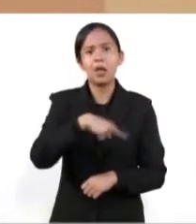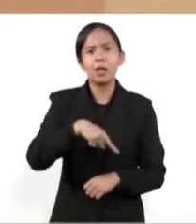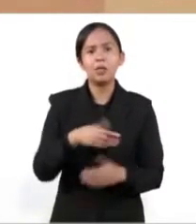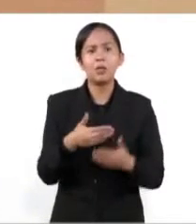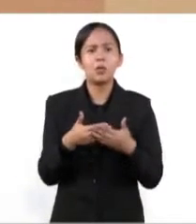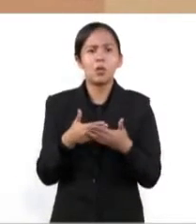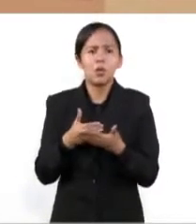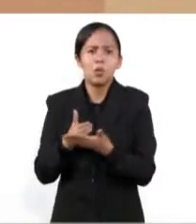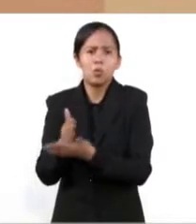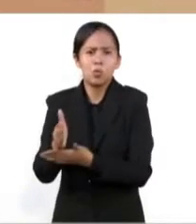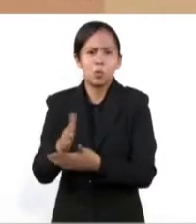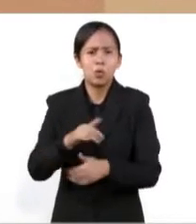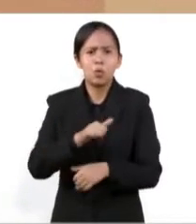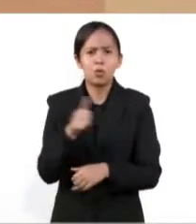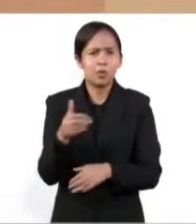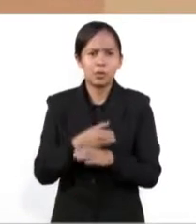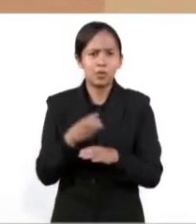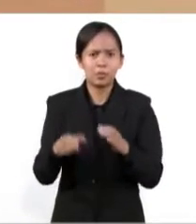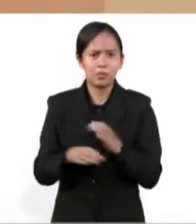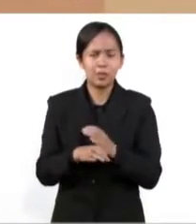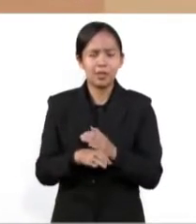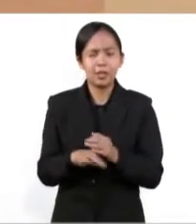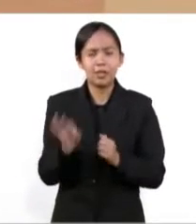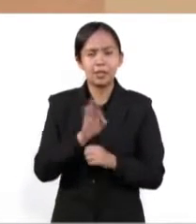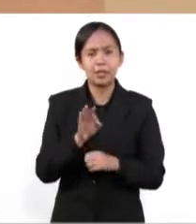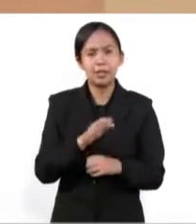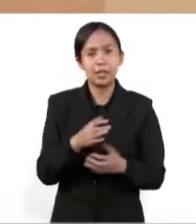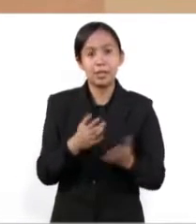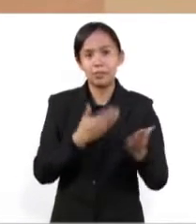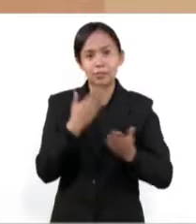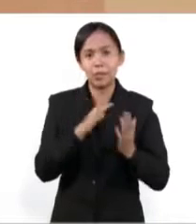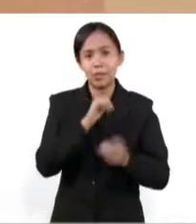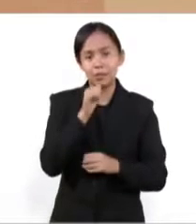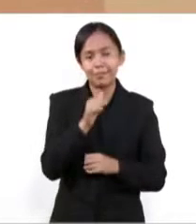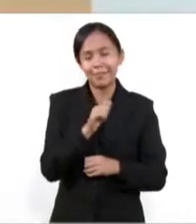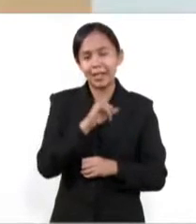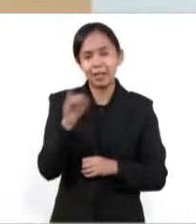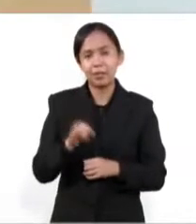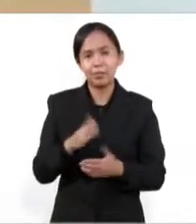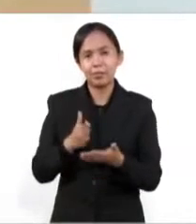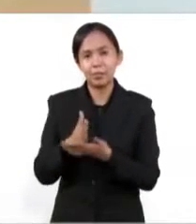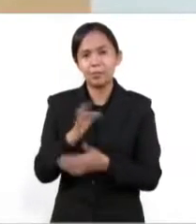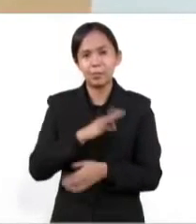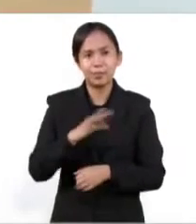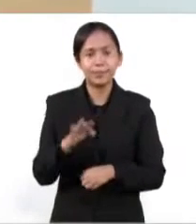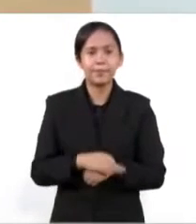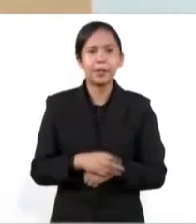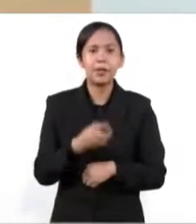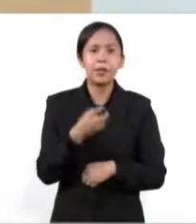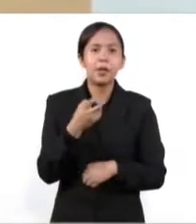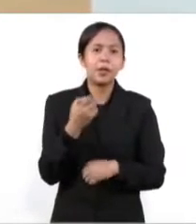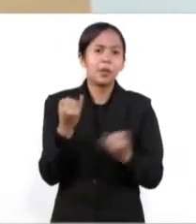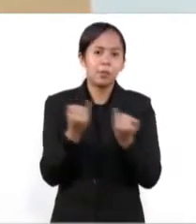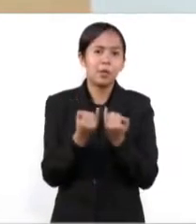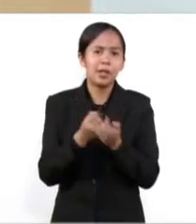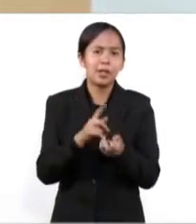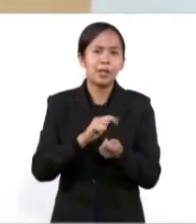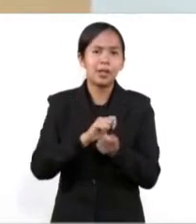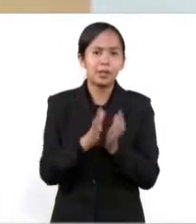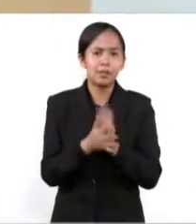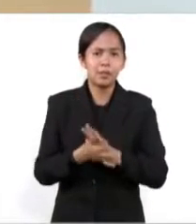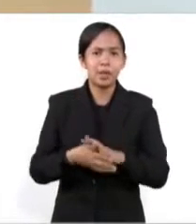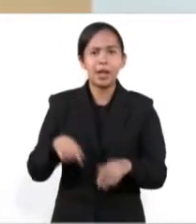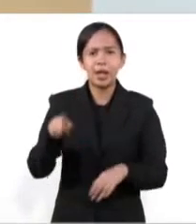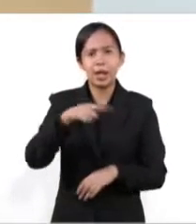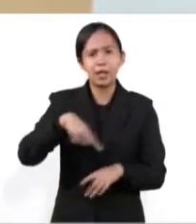muchas otras cosas que quizá de otra manera no pueda acceder. Pero también transforma las sociedades, también transforma las naciones.